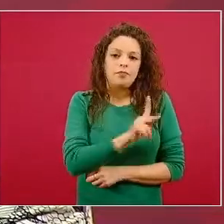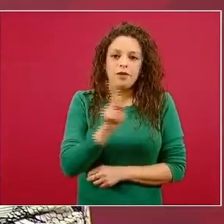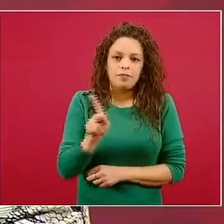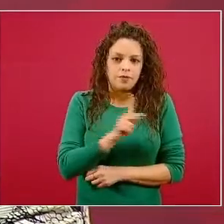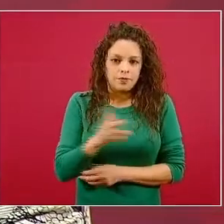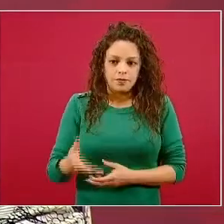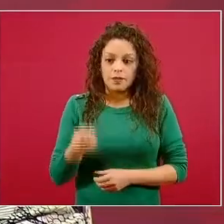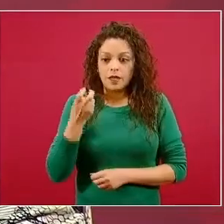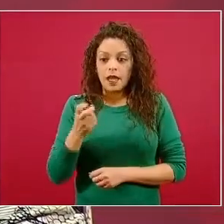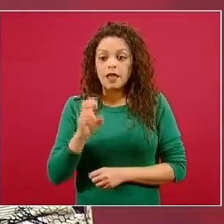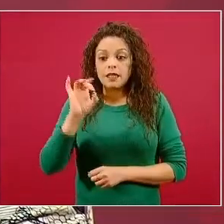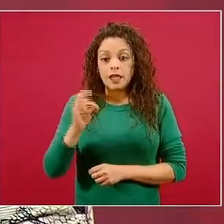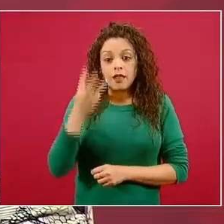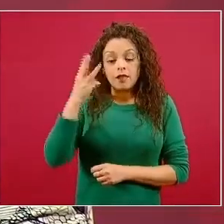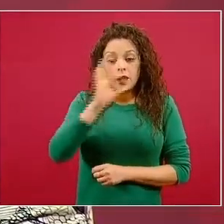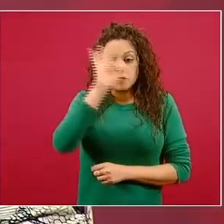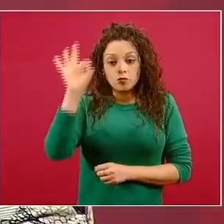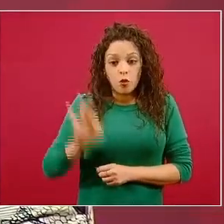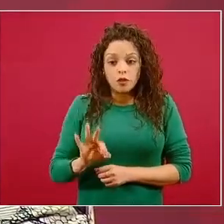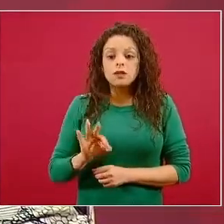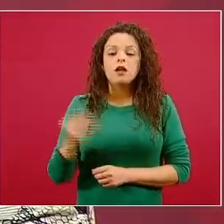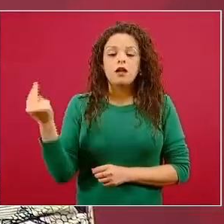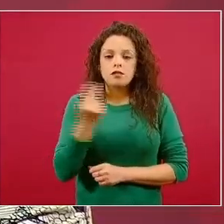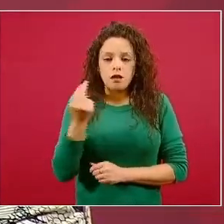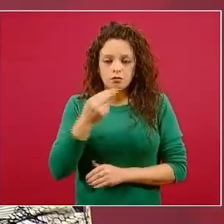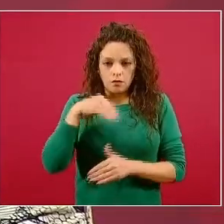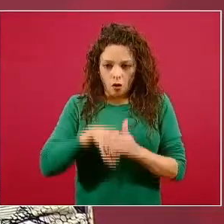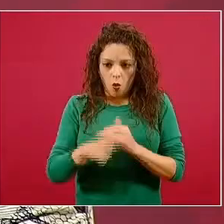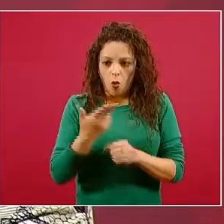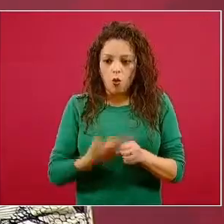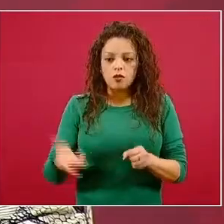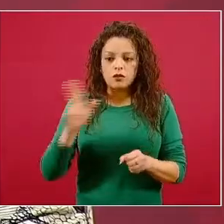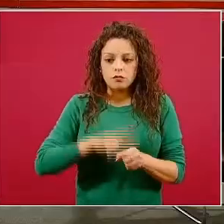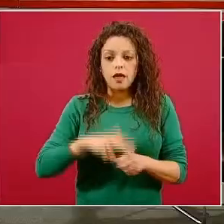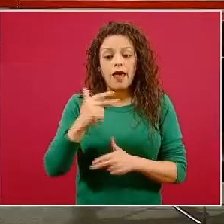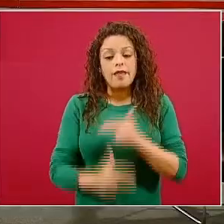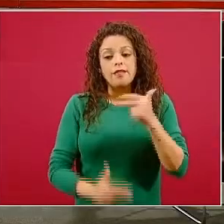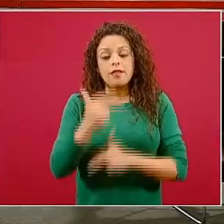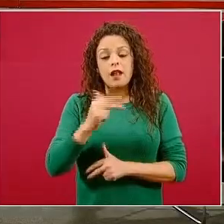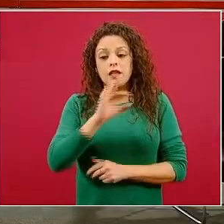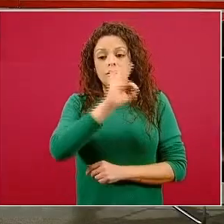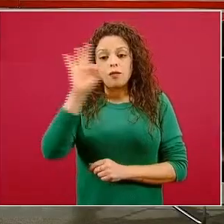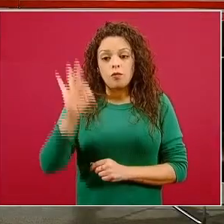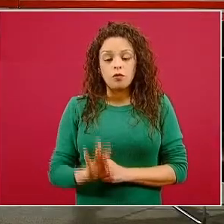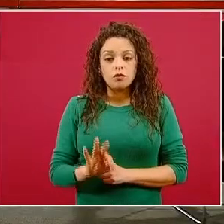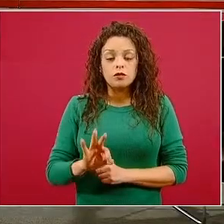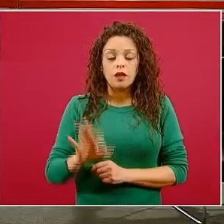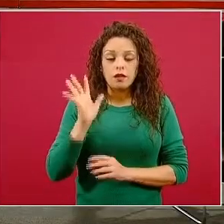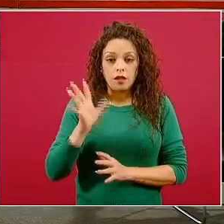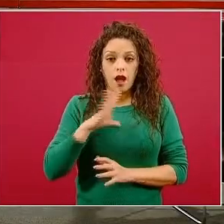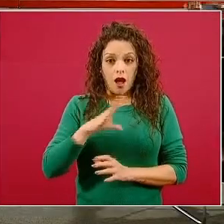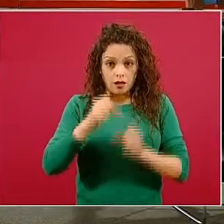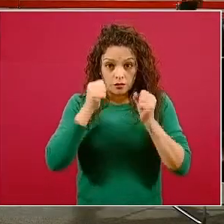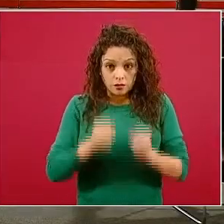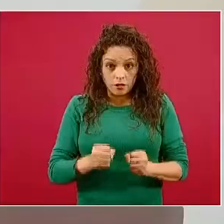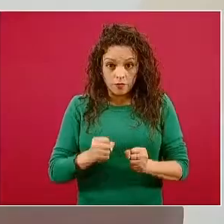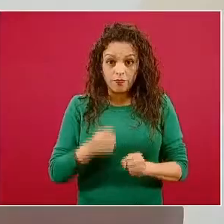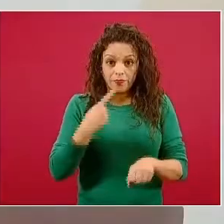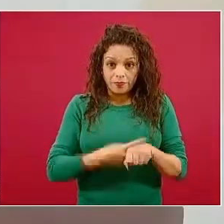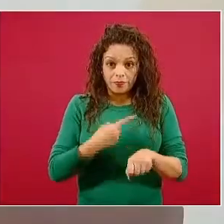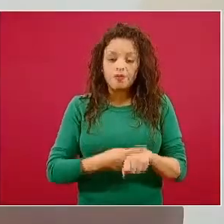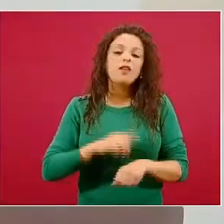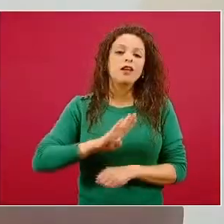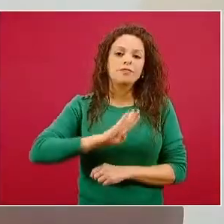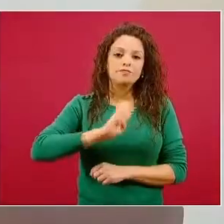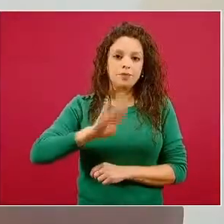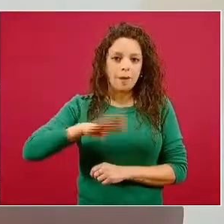el 33% requirieron hospitalización y 13% de estos casos confirmados fallecieron. Tenemos